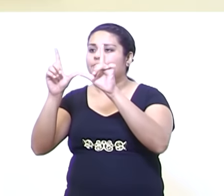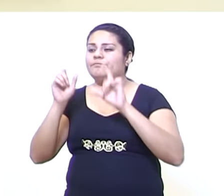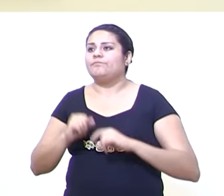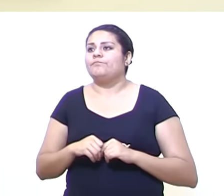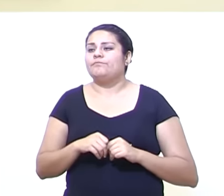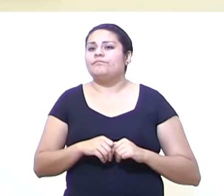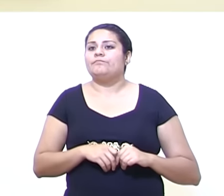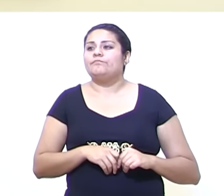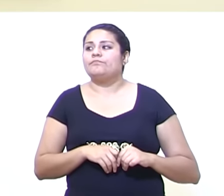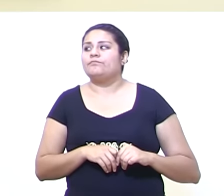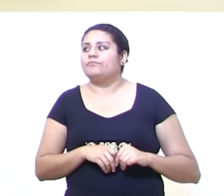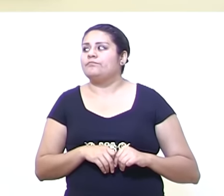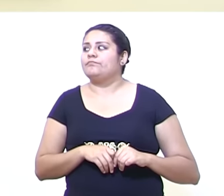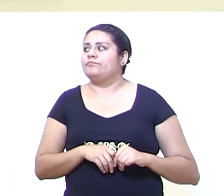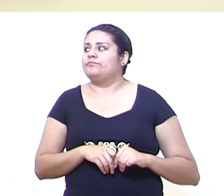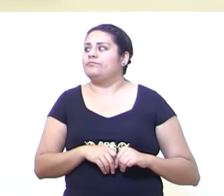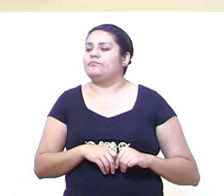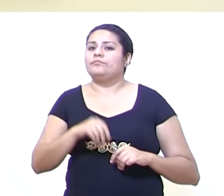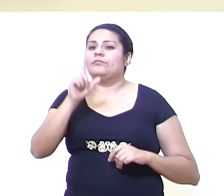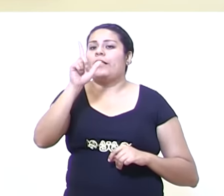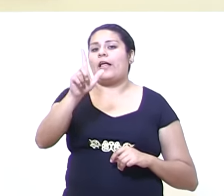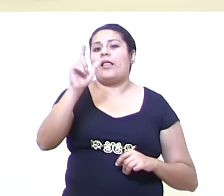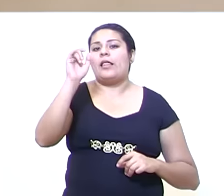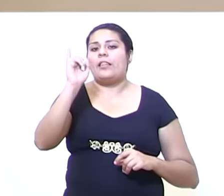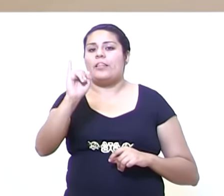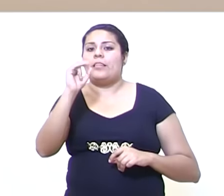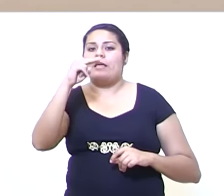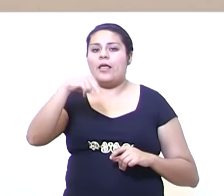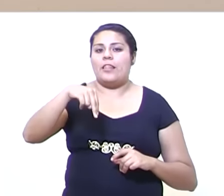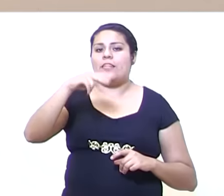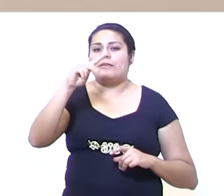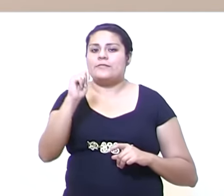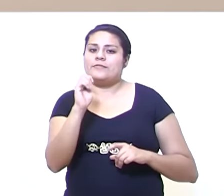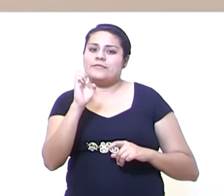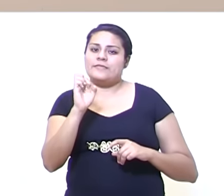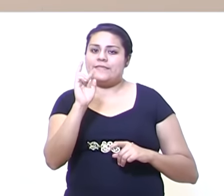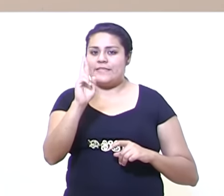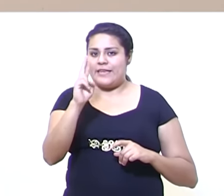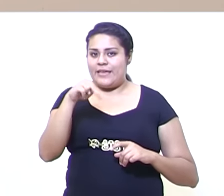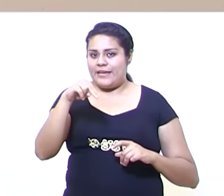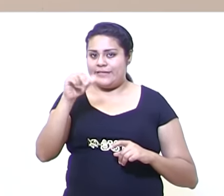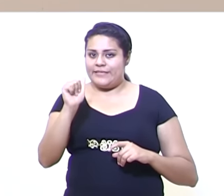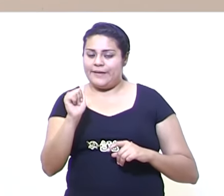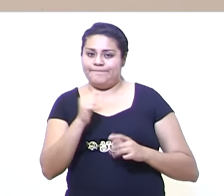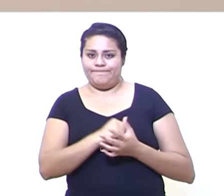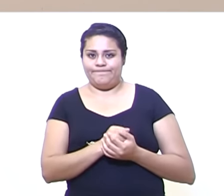Al igual que la palabra linterna.